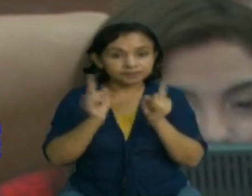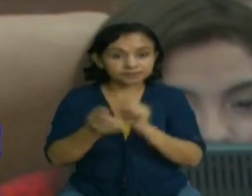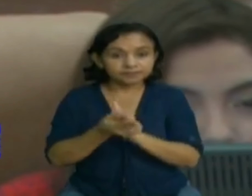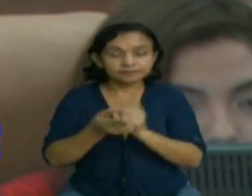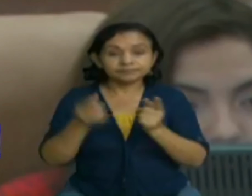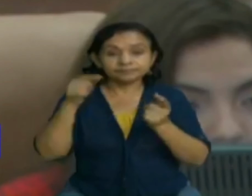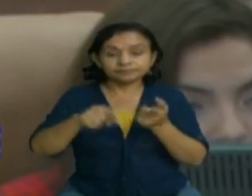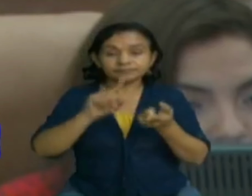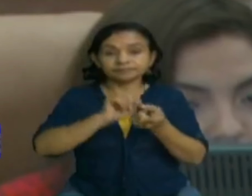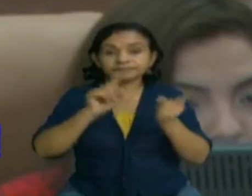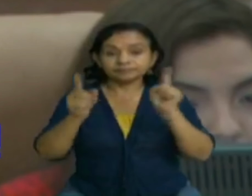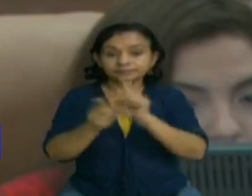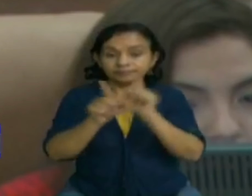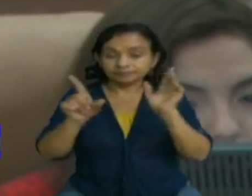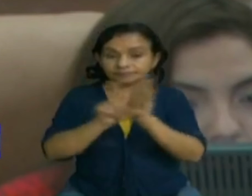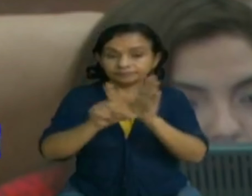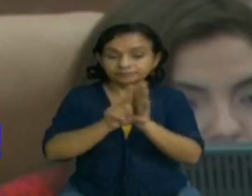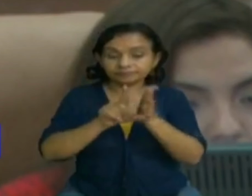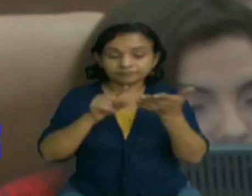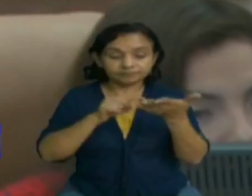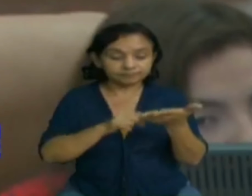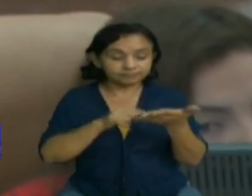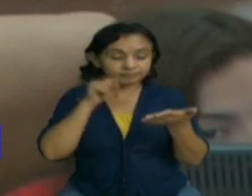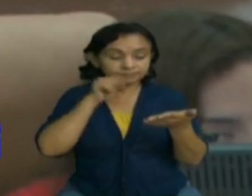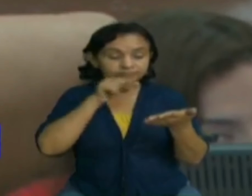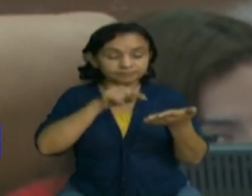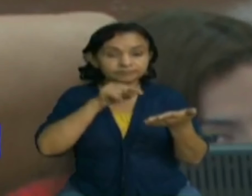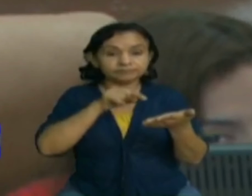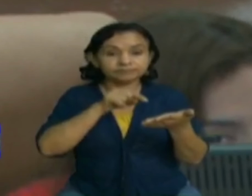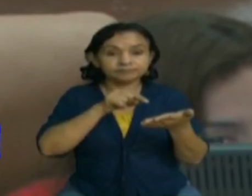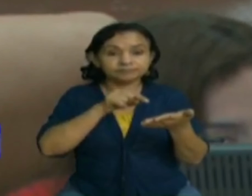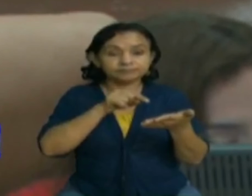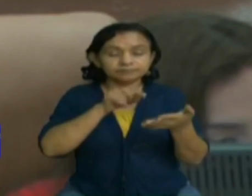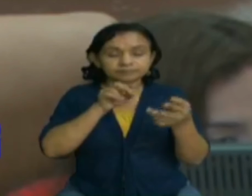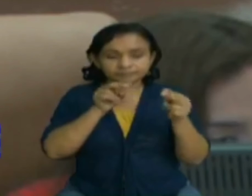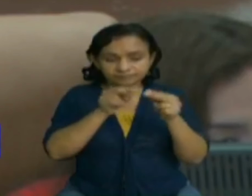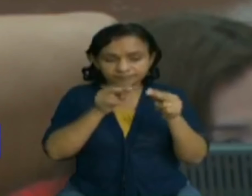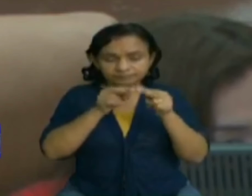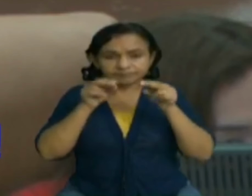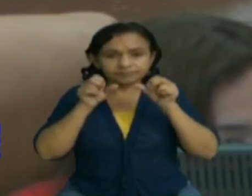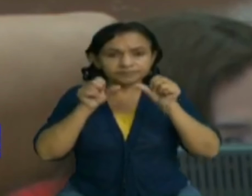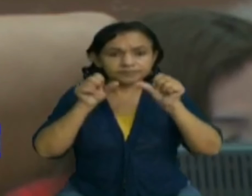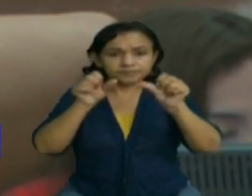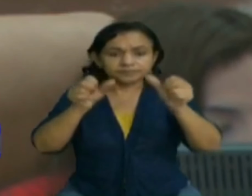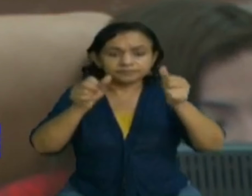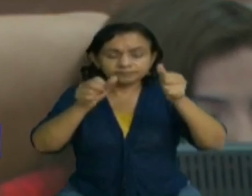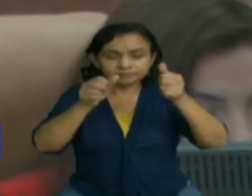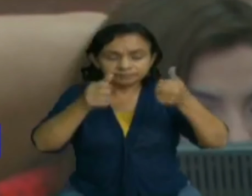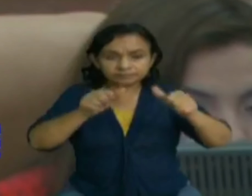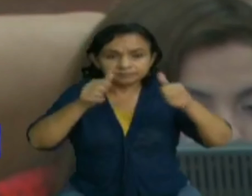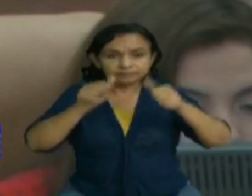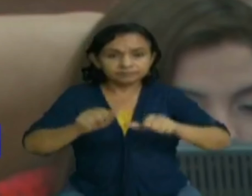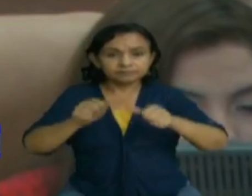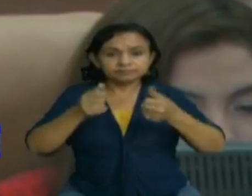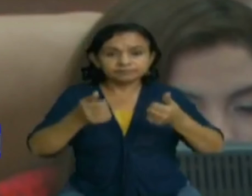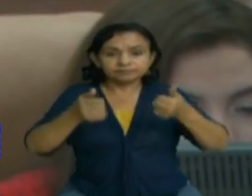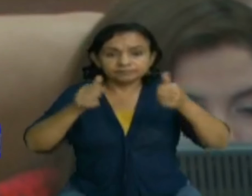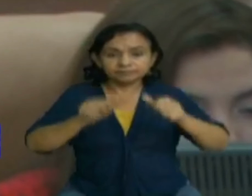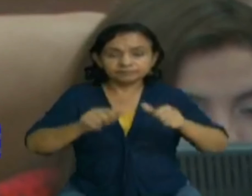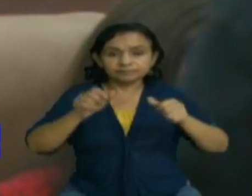Esta reforma está en un hilo conductor armónico con lo que establecen